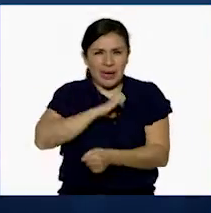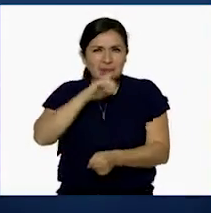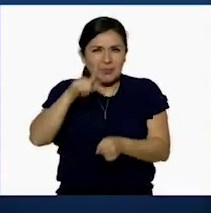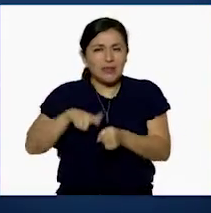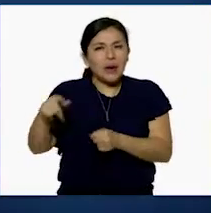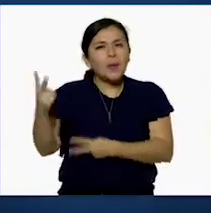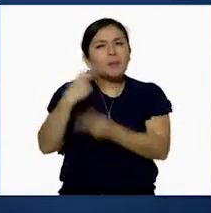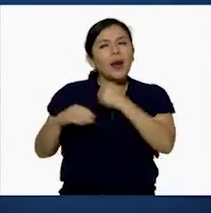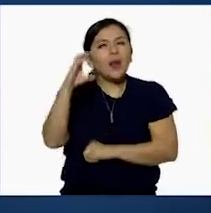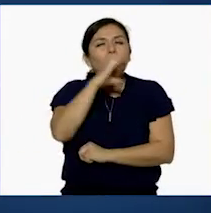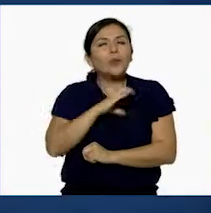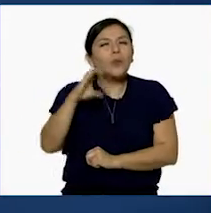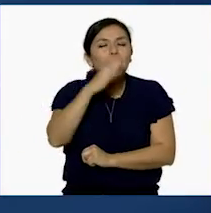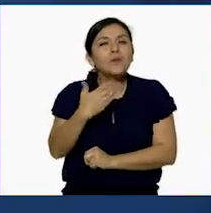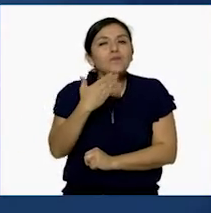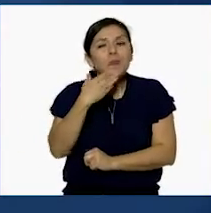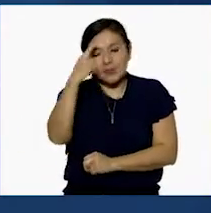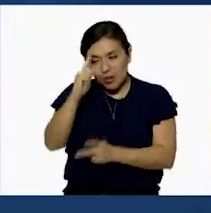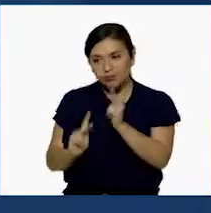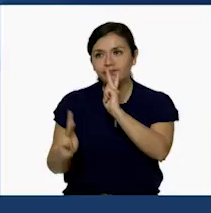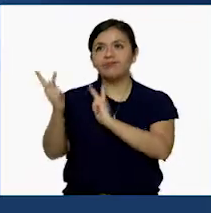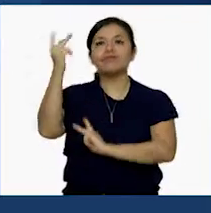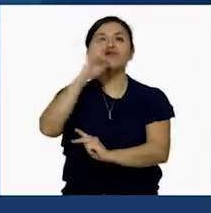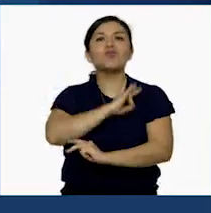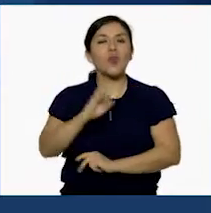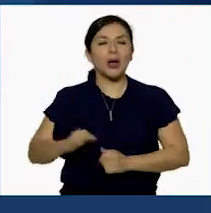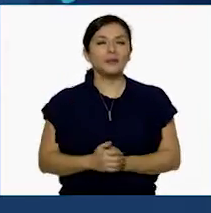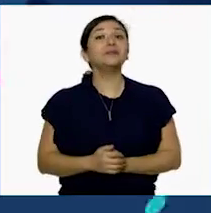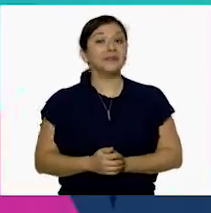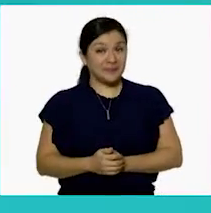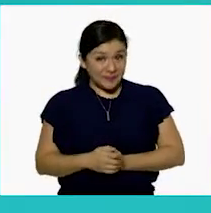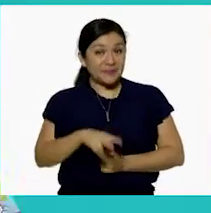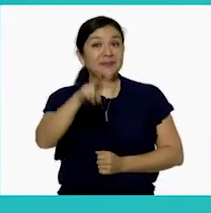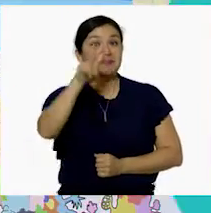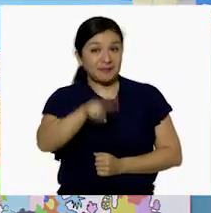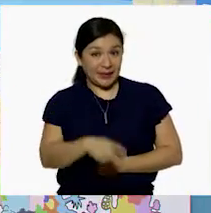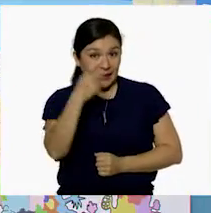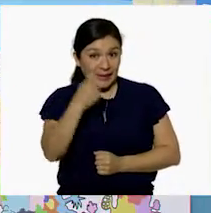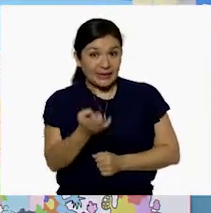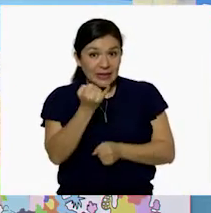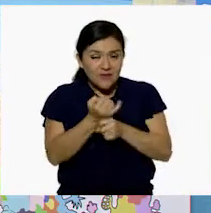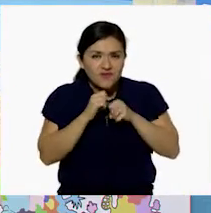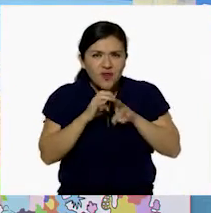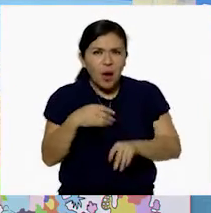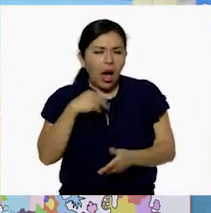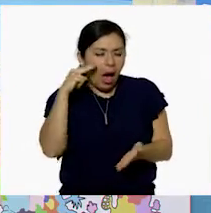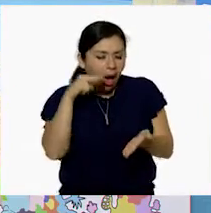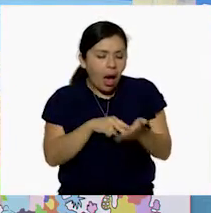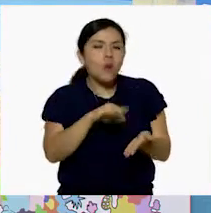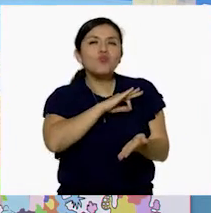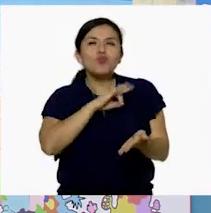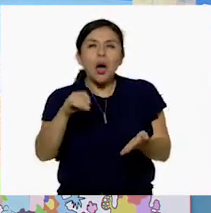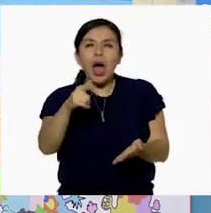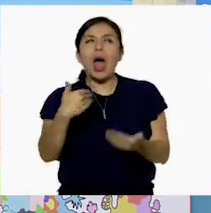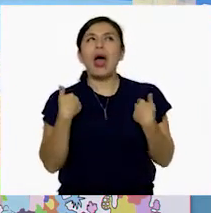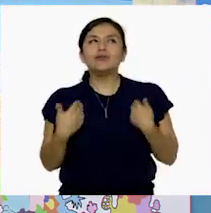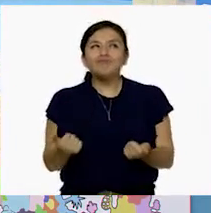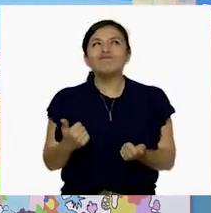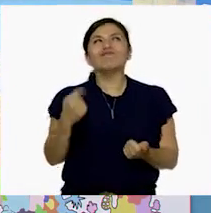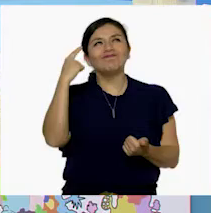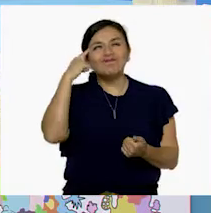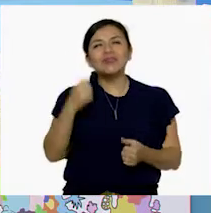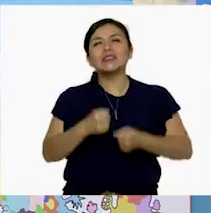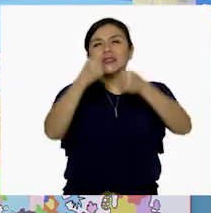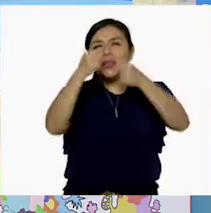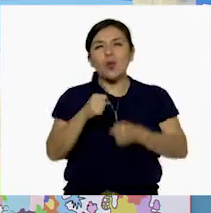se mantienen allí la misma temperatura. Es cierto, María, esa información nos permite estar casi seguros de